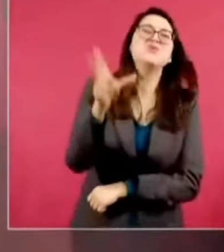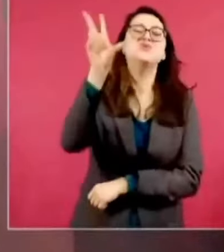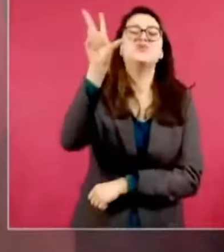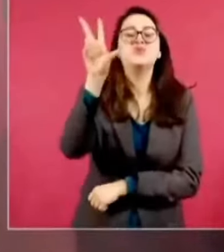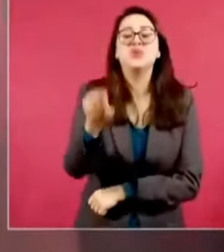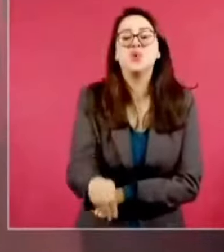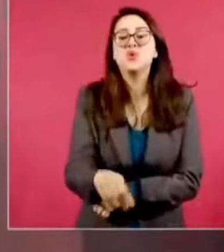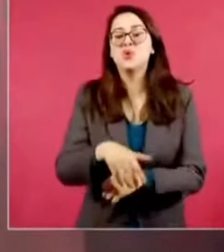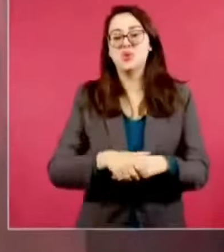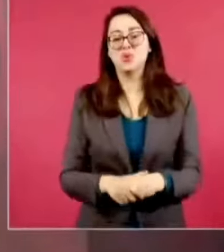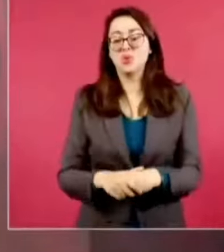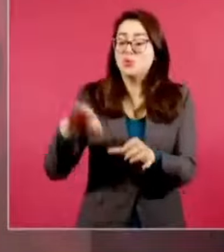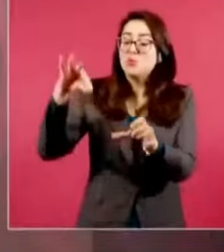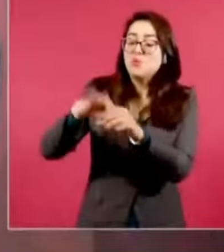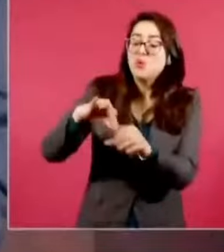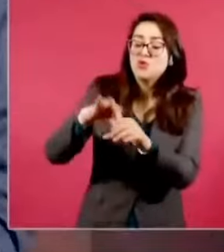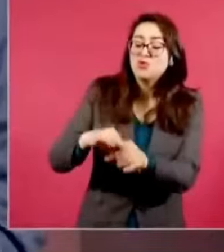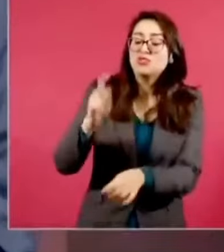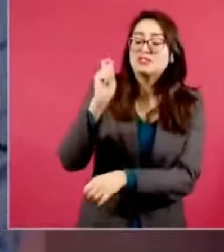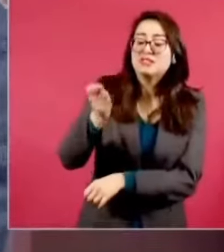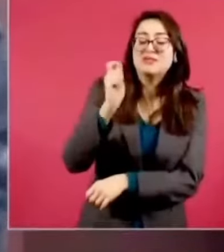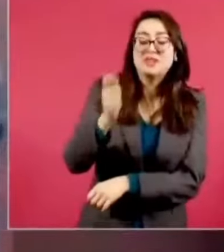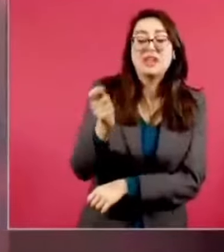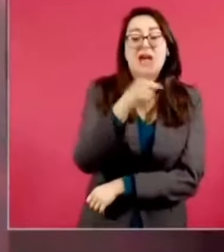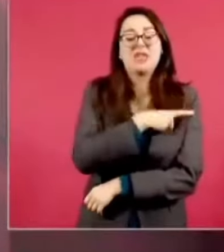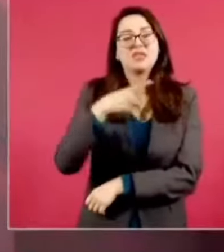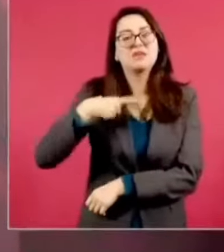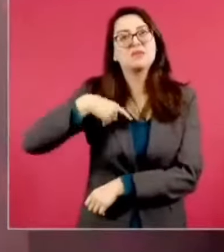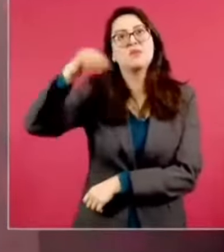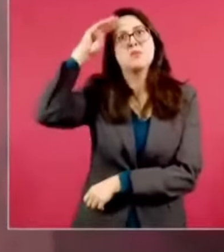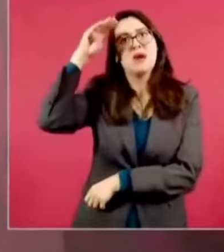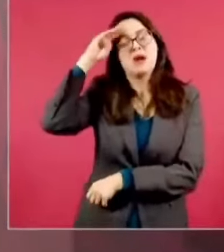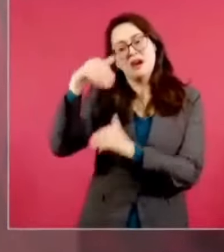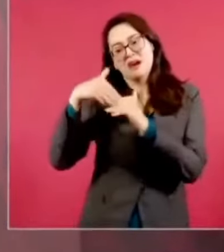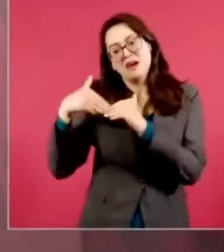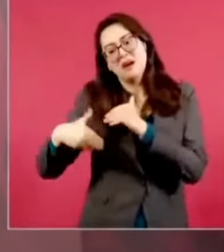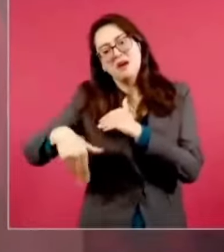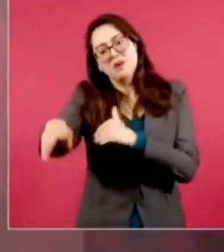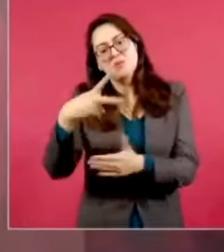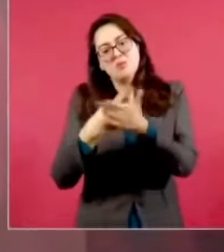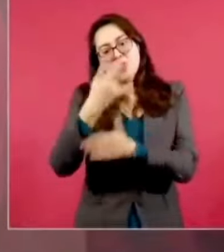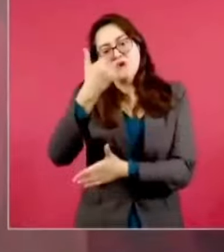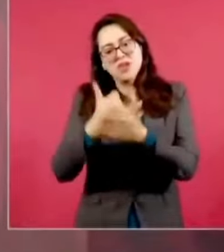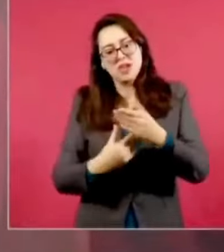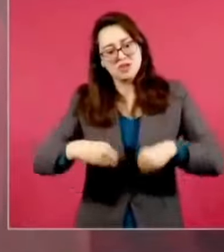Una elección es también para definir un proyecto de nación.